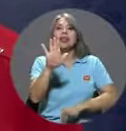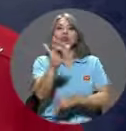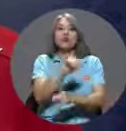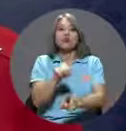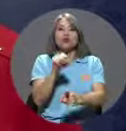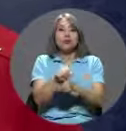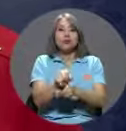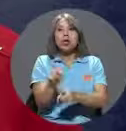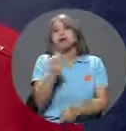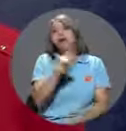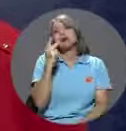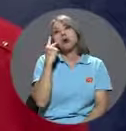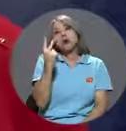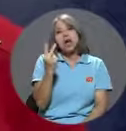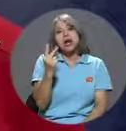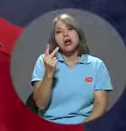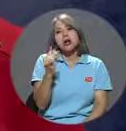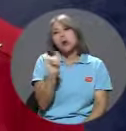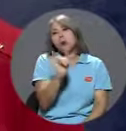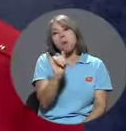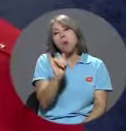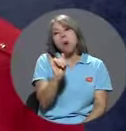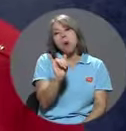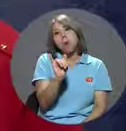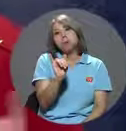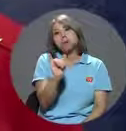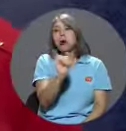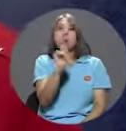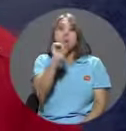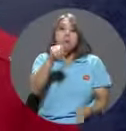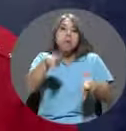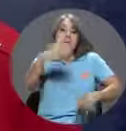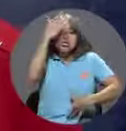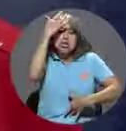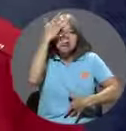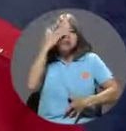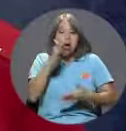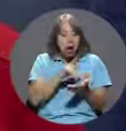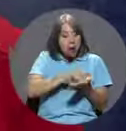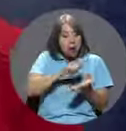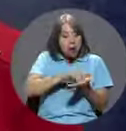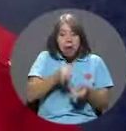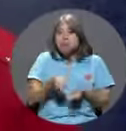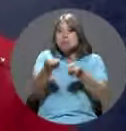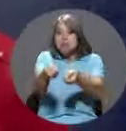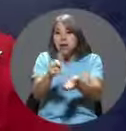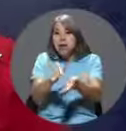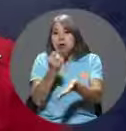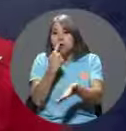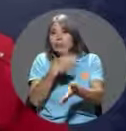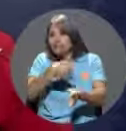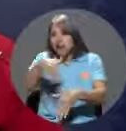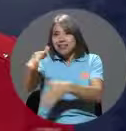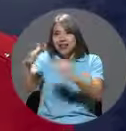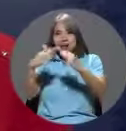no solo verlo, bueno, como tradicionalmente el médico y verá una recetita y váyase a la casa, ¿no? Es